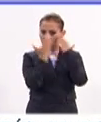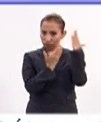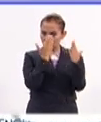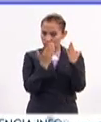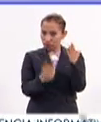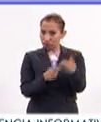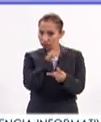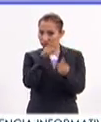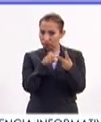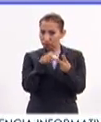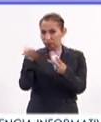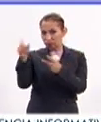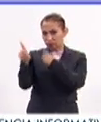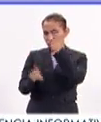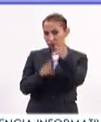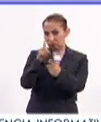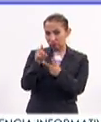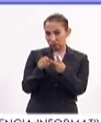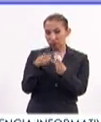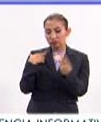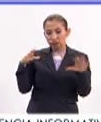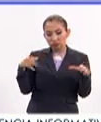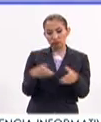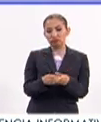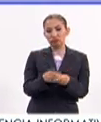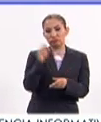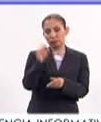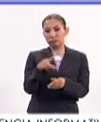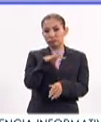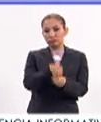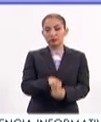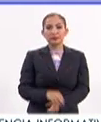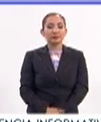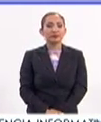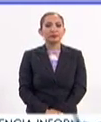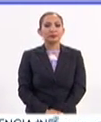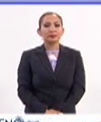académico sobre el deportivo, los conjuga como parte integral.